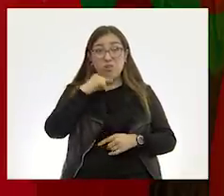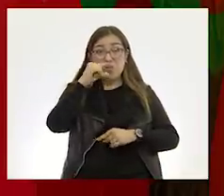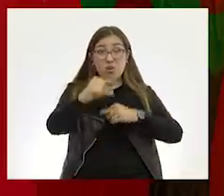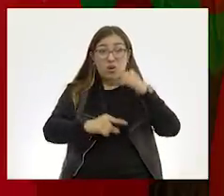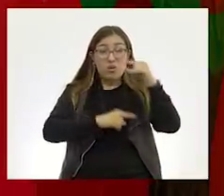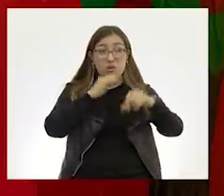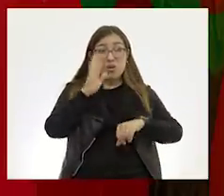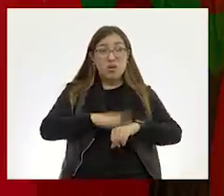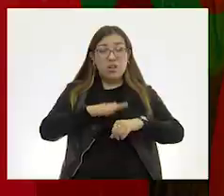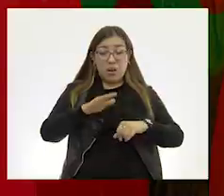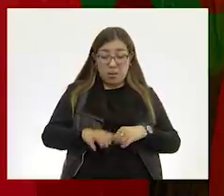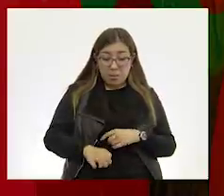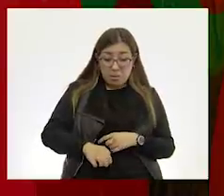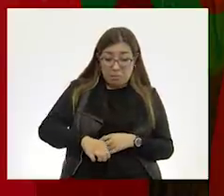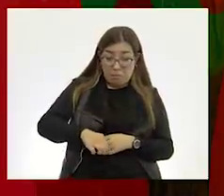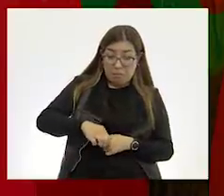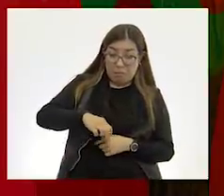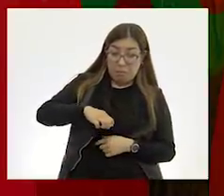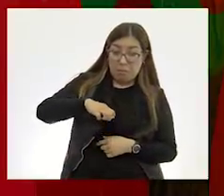más grande.